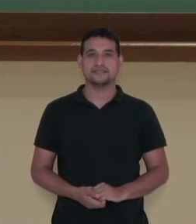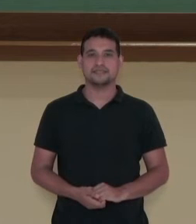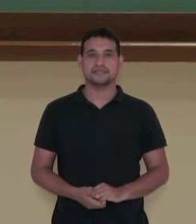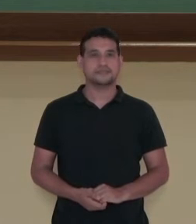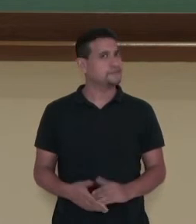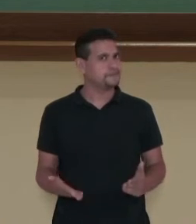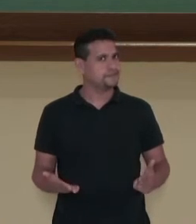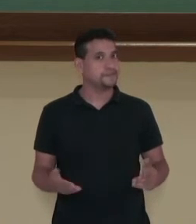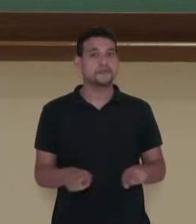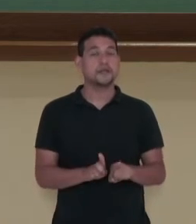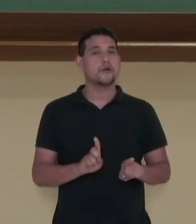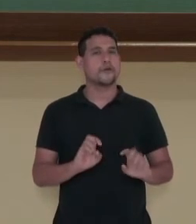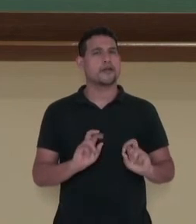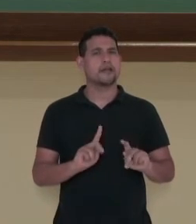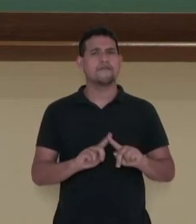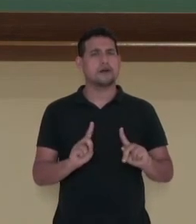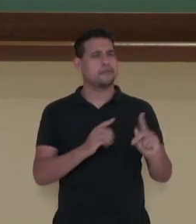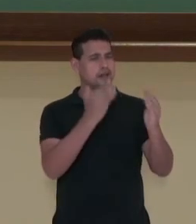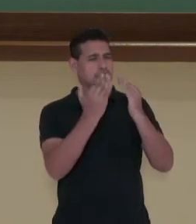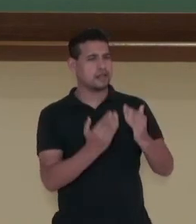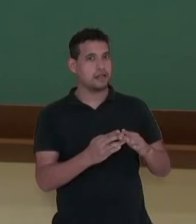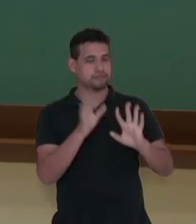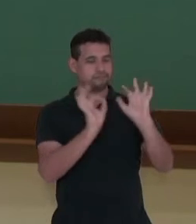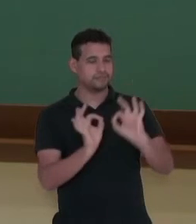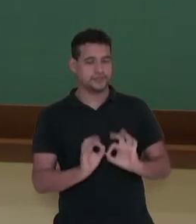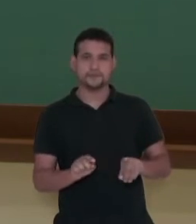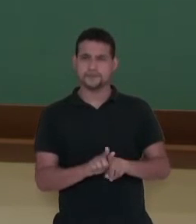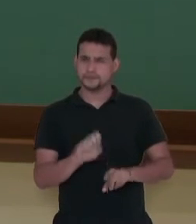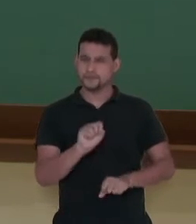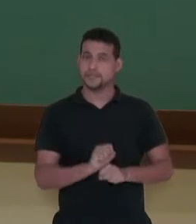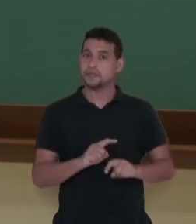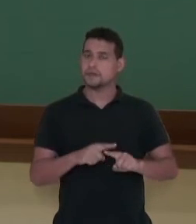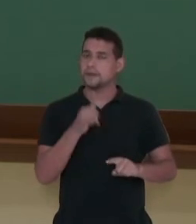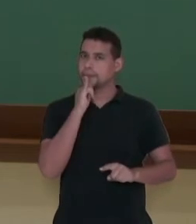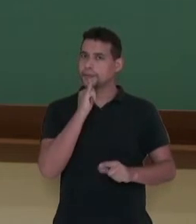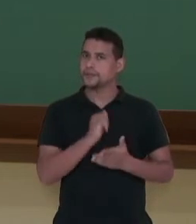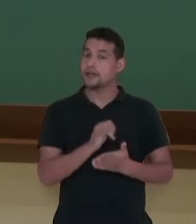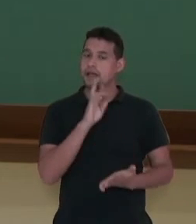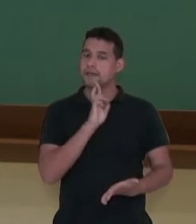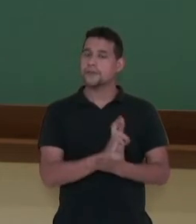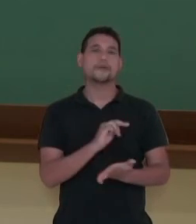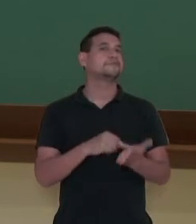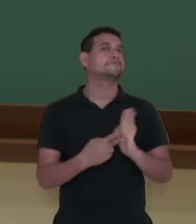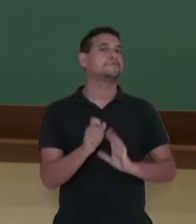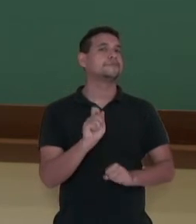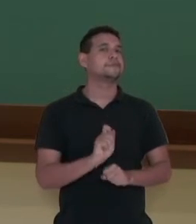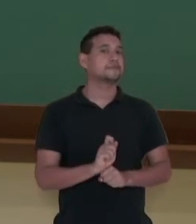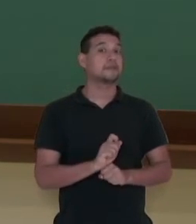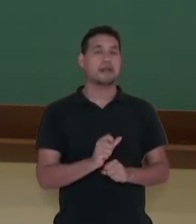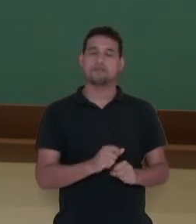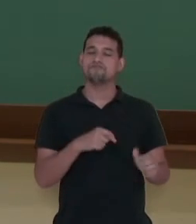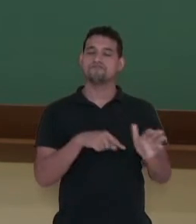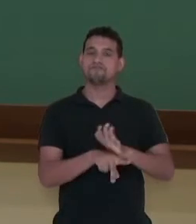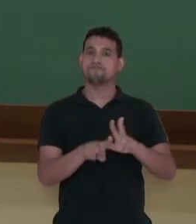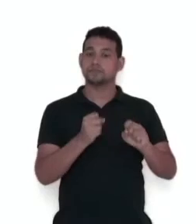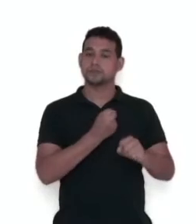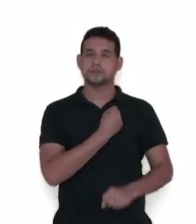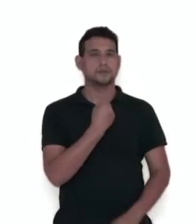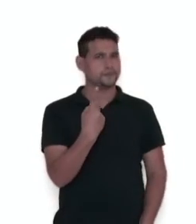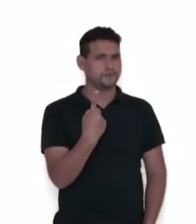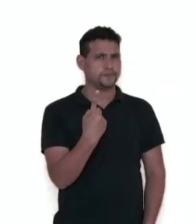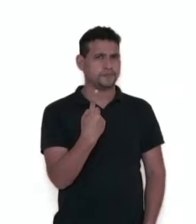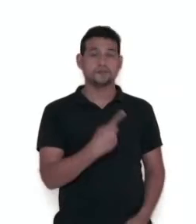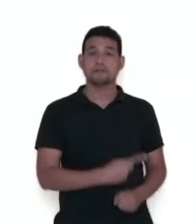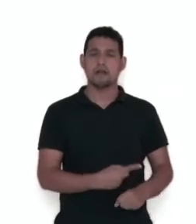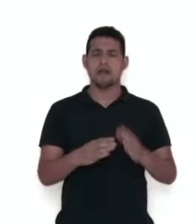Listo, chicos. A ver, vamos a corregir. Entonces, la respuesta de la cuestión 1.